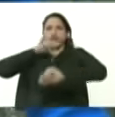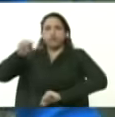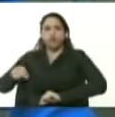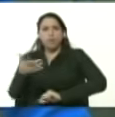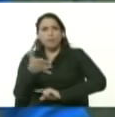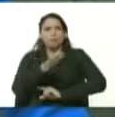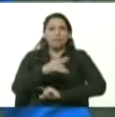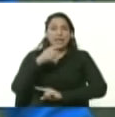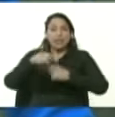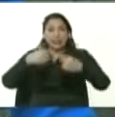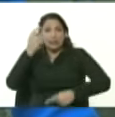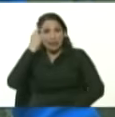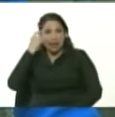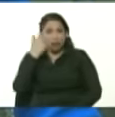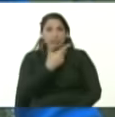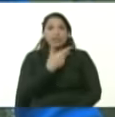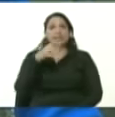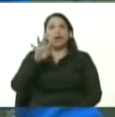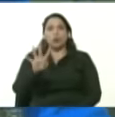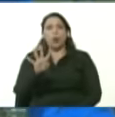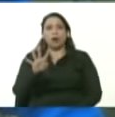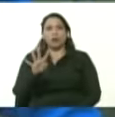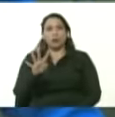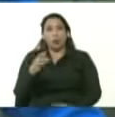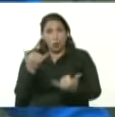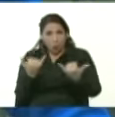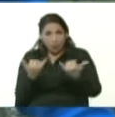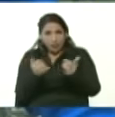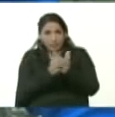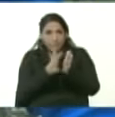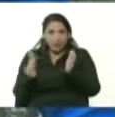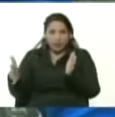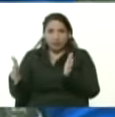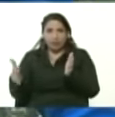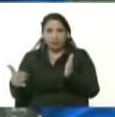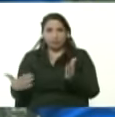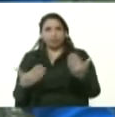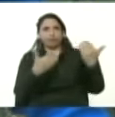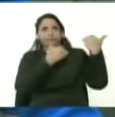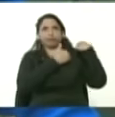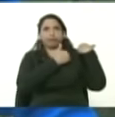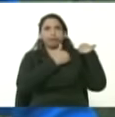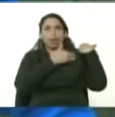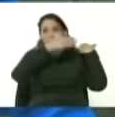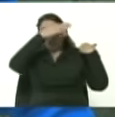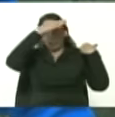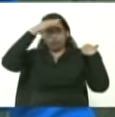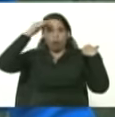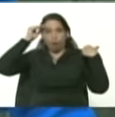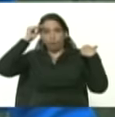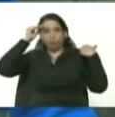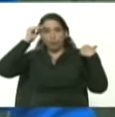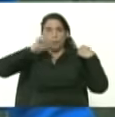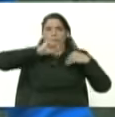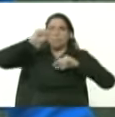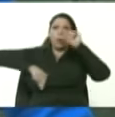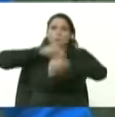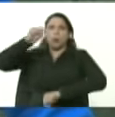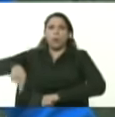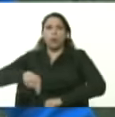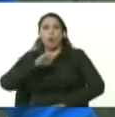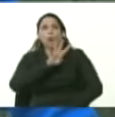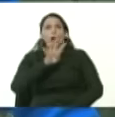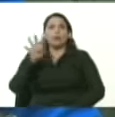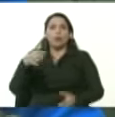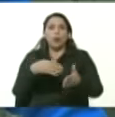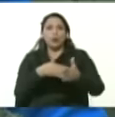34 bombas. En el reciente periodo, presidido por Donald Trump, se han lanzado